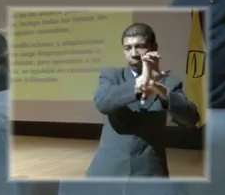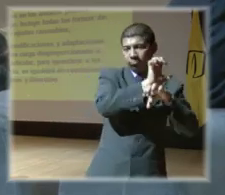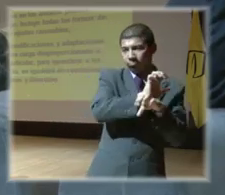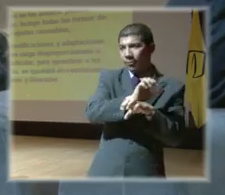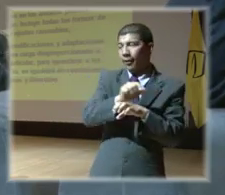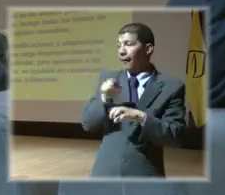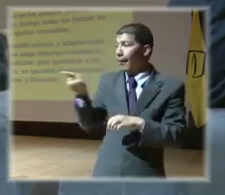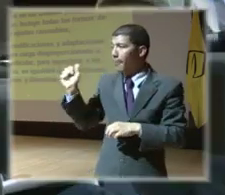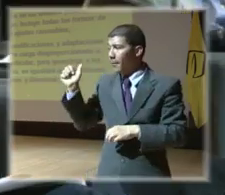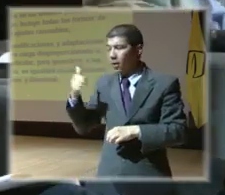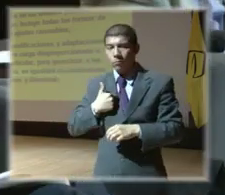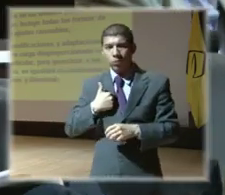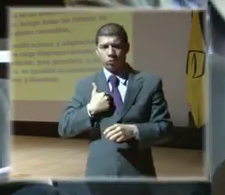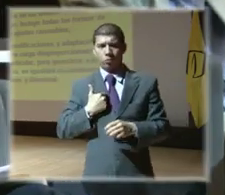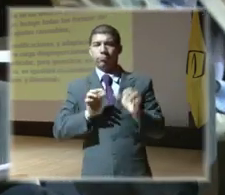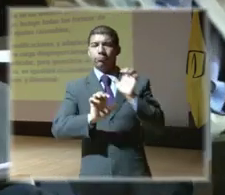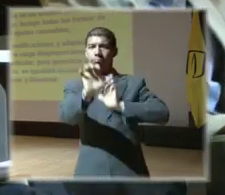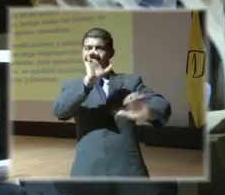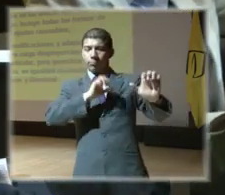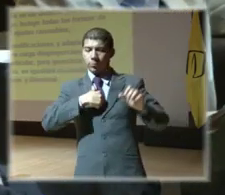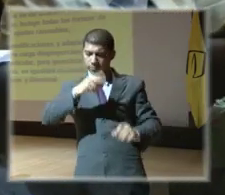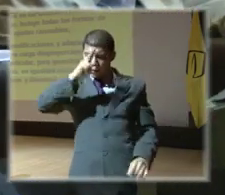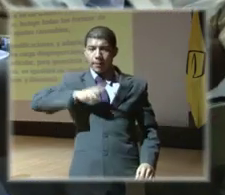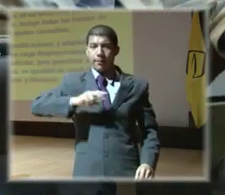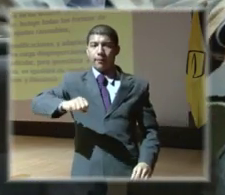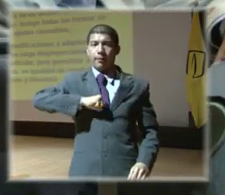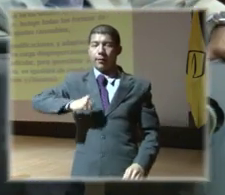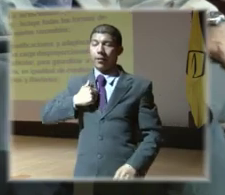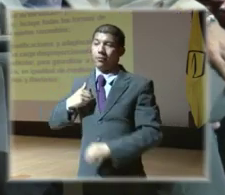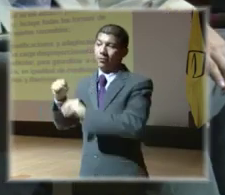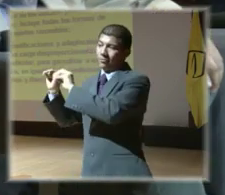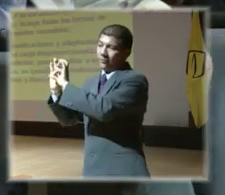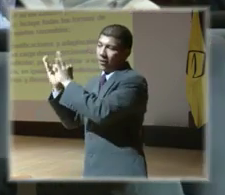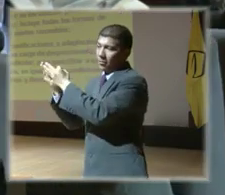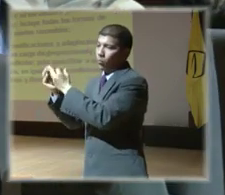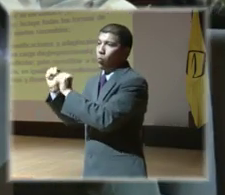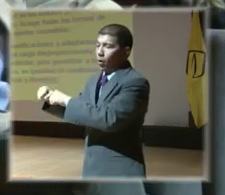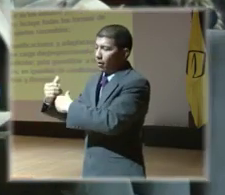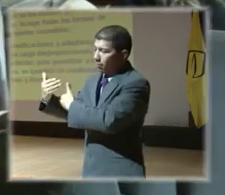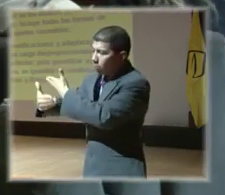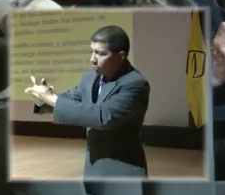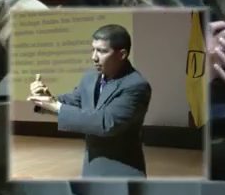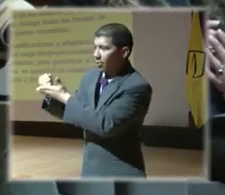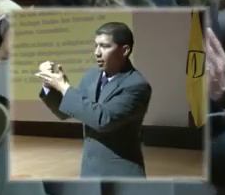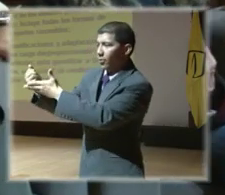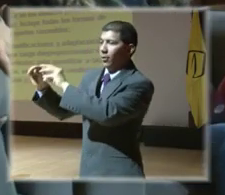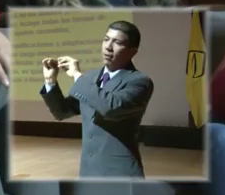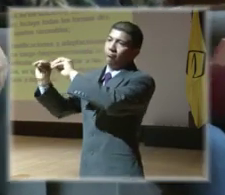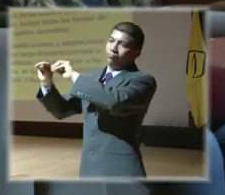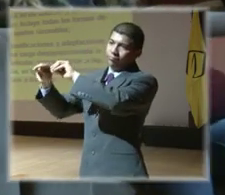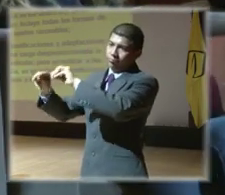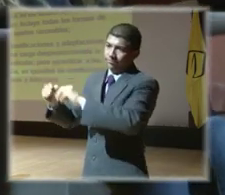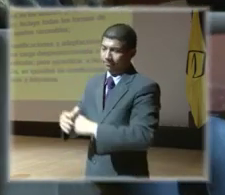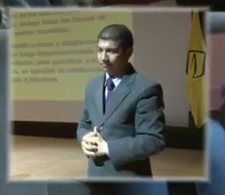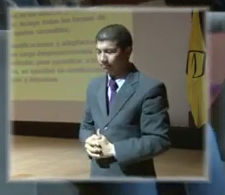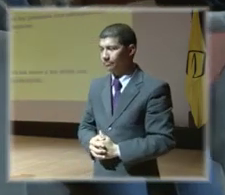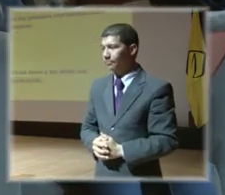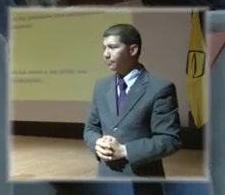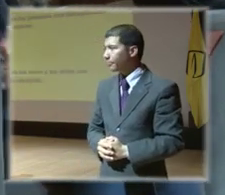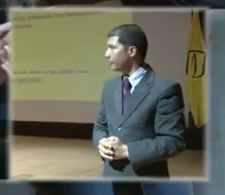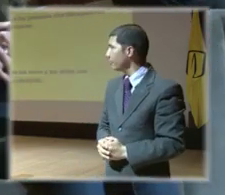Agustina, ¿puedes contarnos un poco? ¿Cómo este modelo que está en la